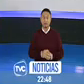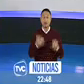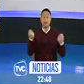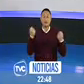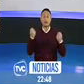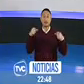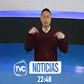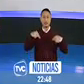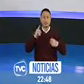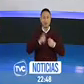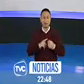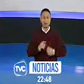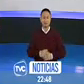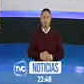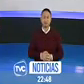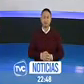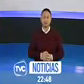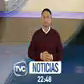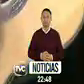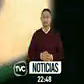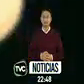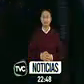festejar a la carita de Dios.